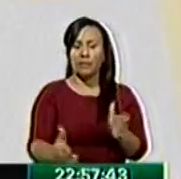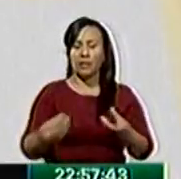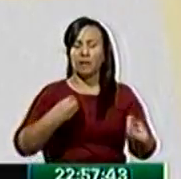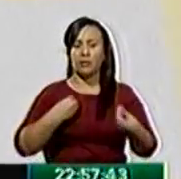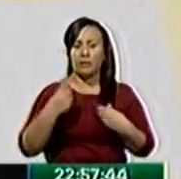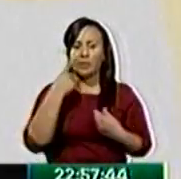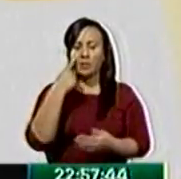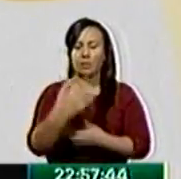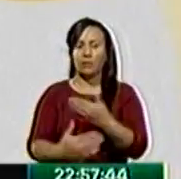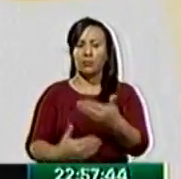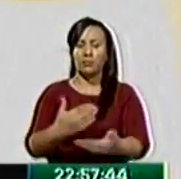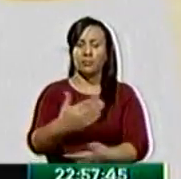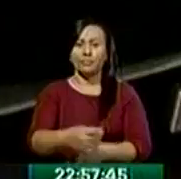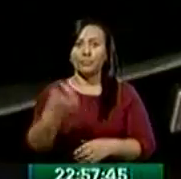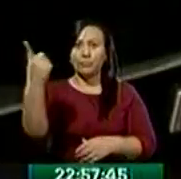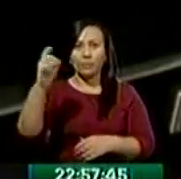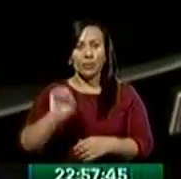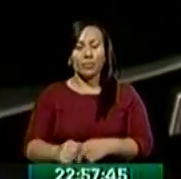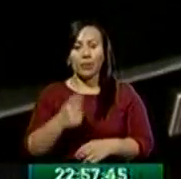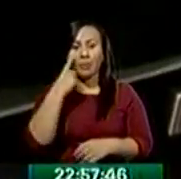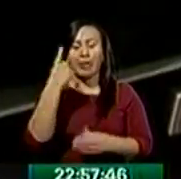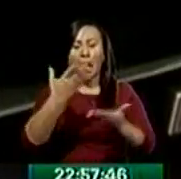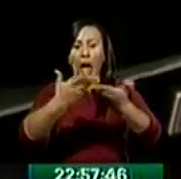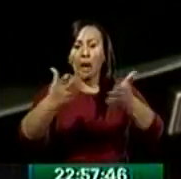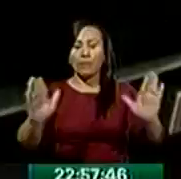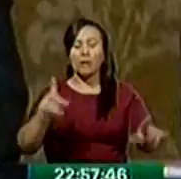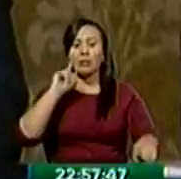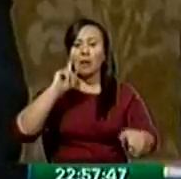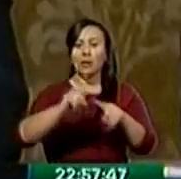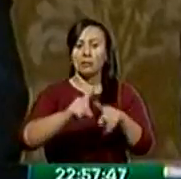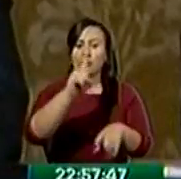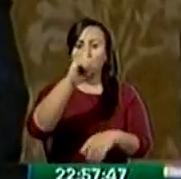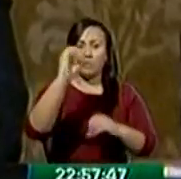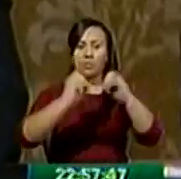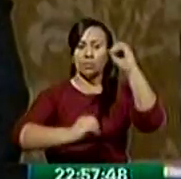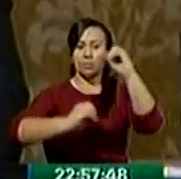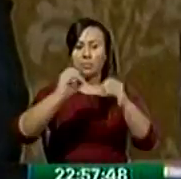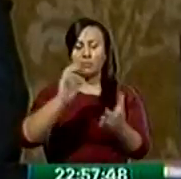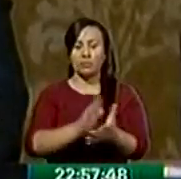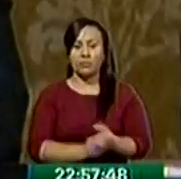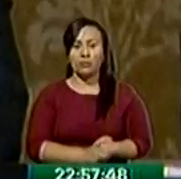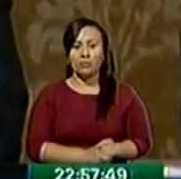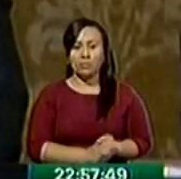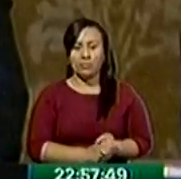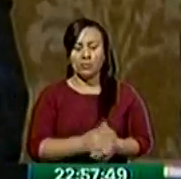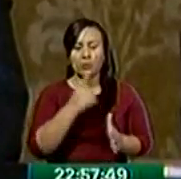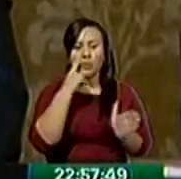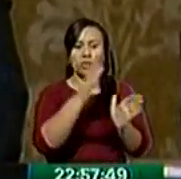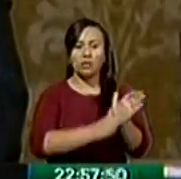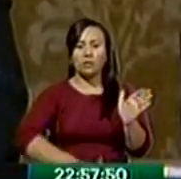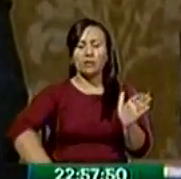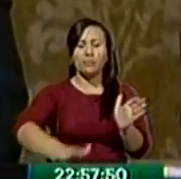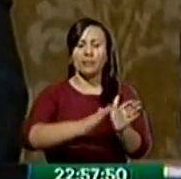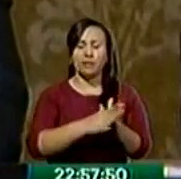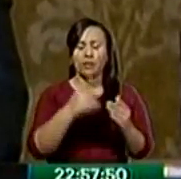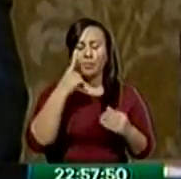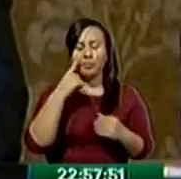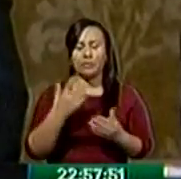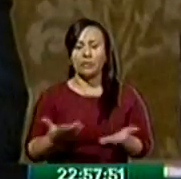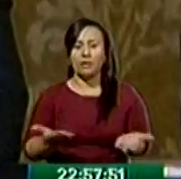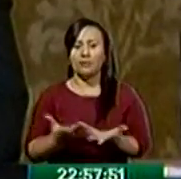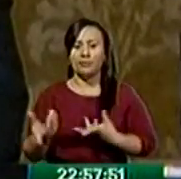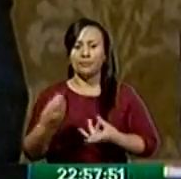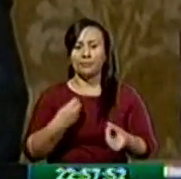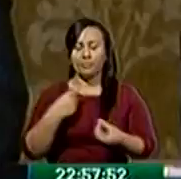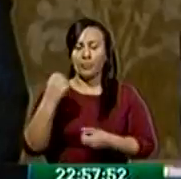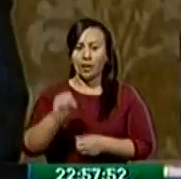el 1 de agosto y estará abierta hasta el próximo 1 de octubre. Son piezas que causan los mismos efectos que una obra de arte y que